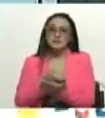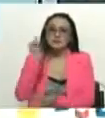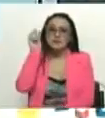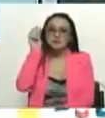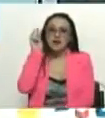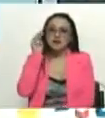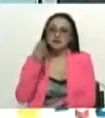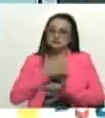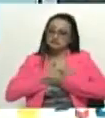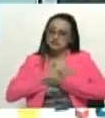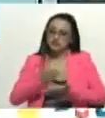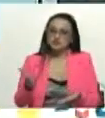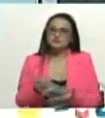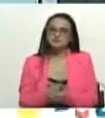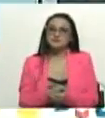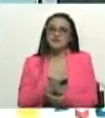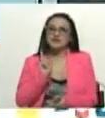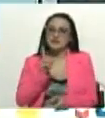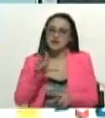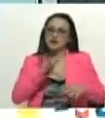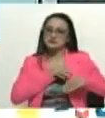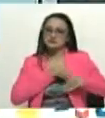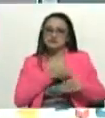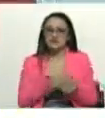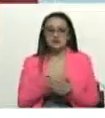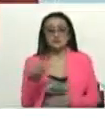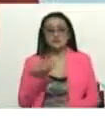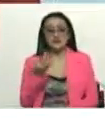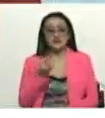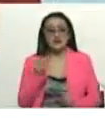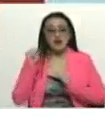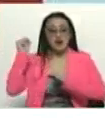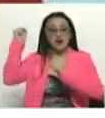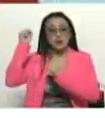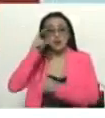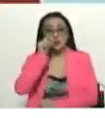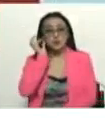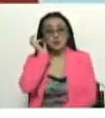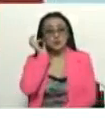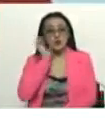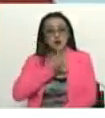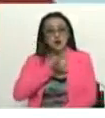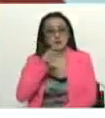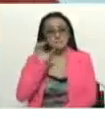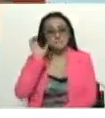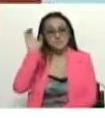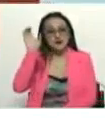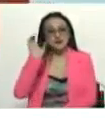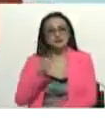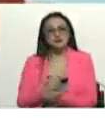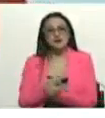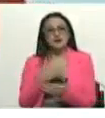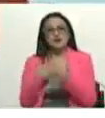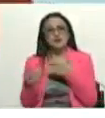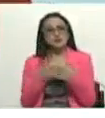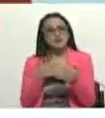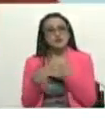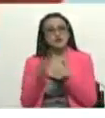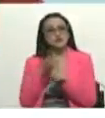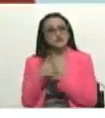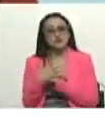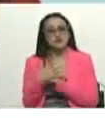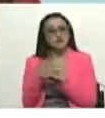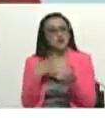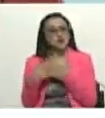frente. Hay que reconocerlo. Son verdaderos héroes y heroínas de nuestra patria, que no importa la circunstancia,